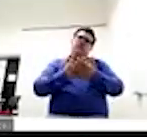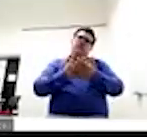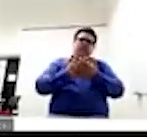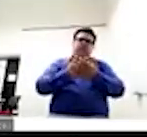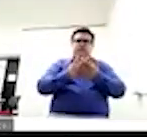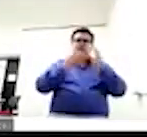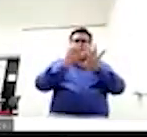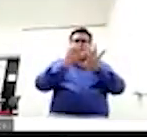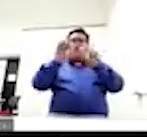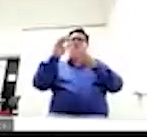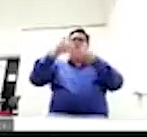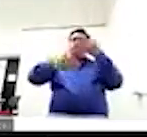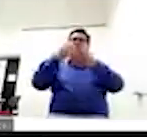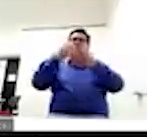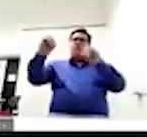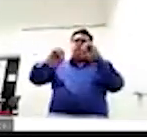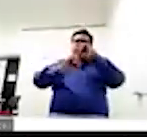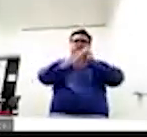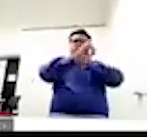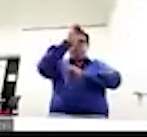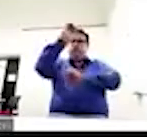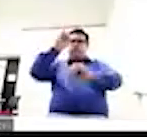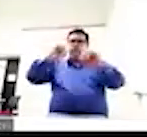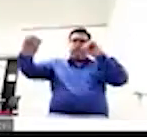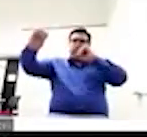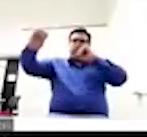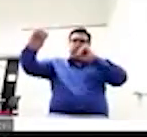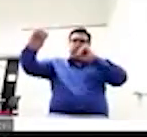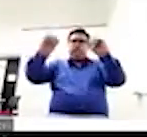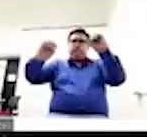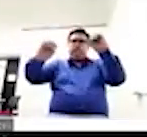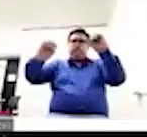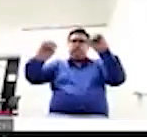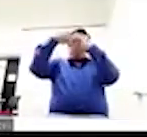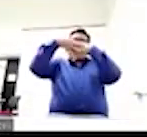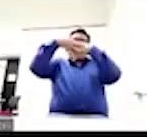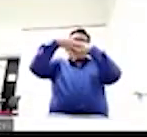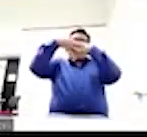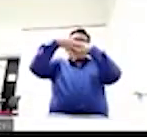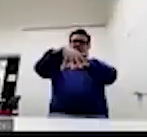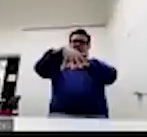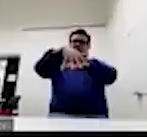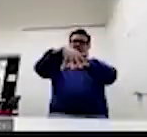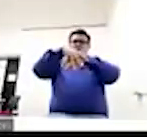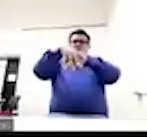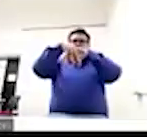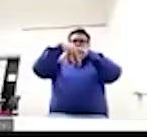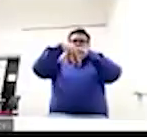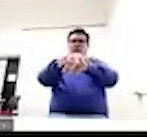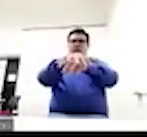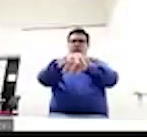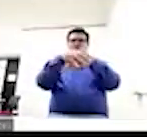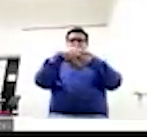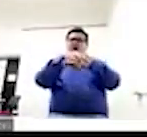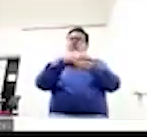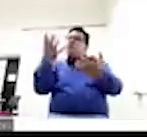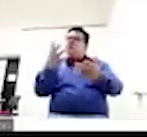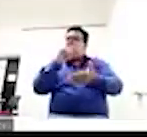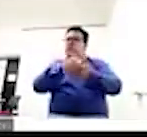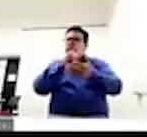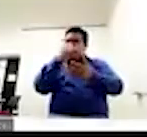movimiento y los mundos de abajo y de arriba se mezclaron y como resultado de esa mezcla surgió el